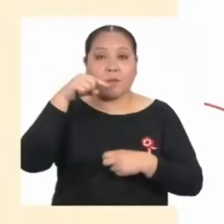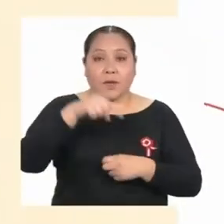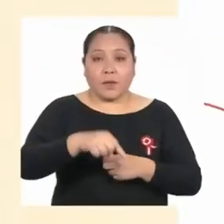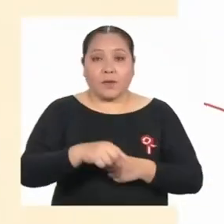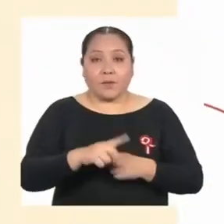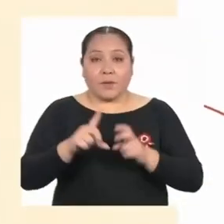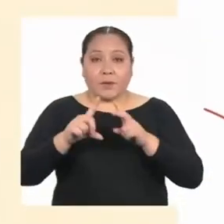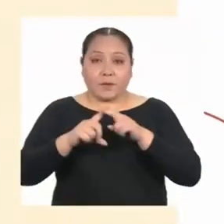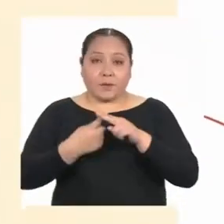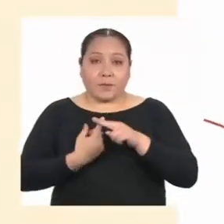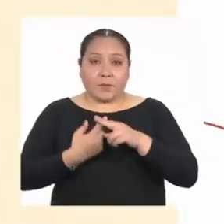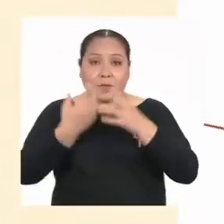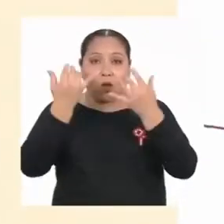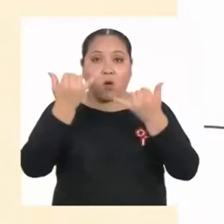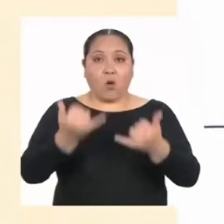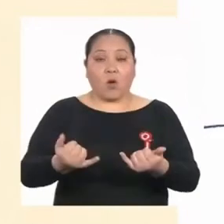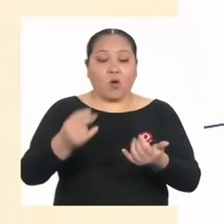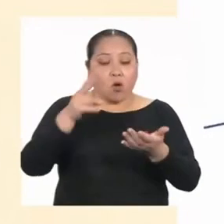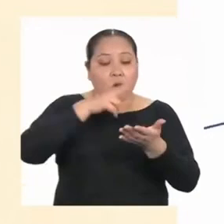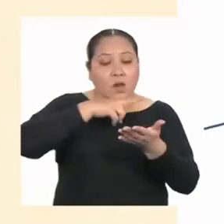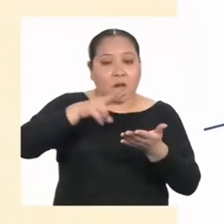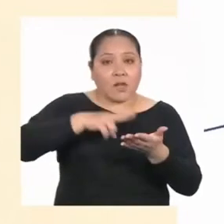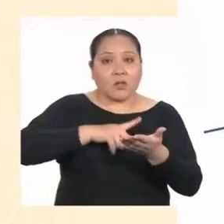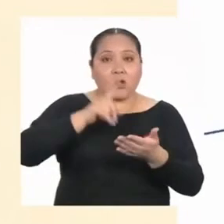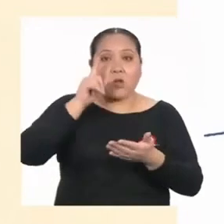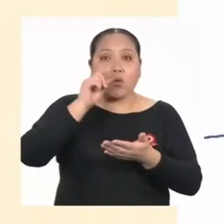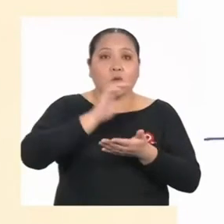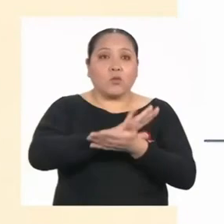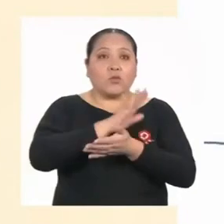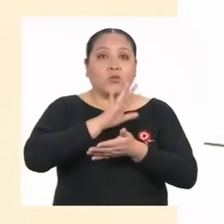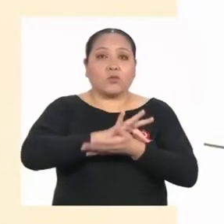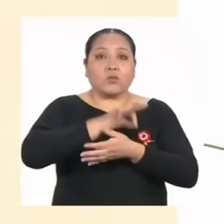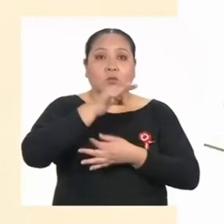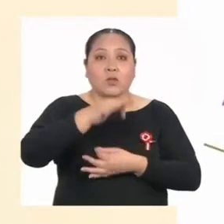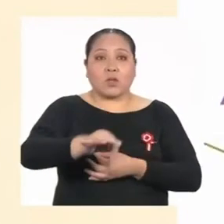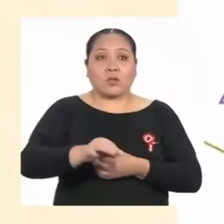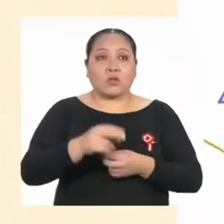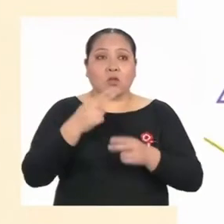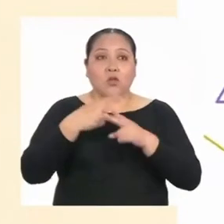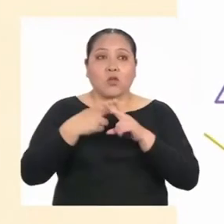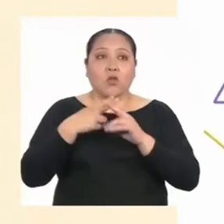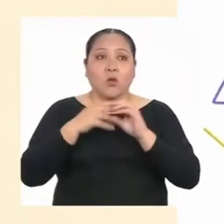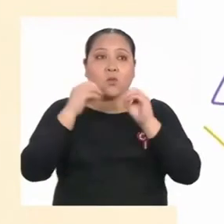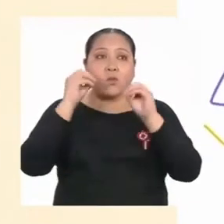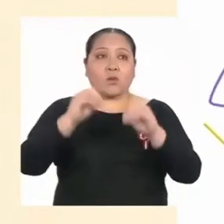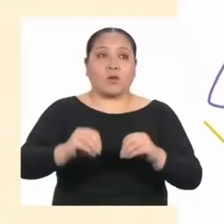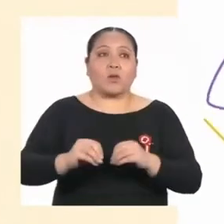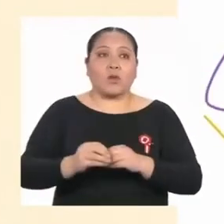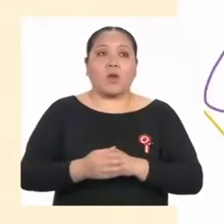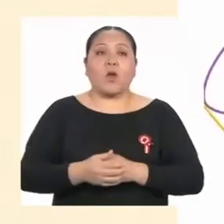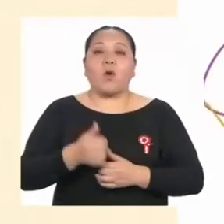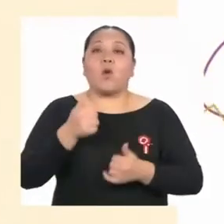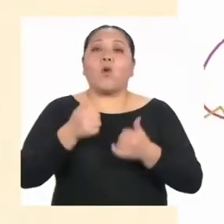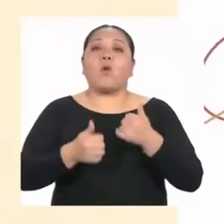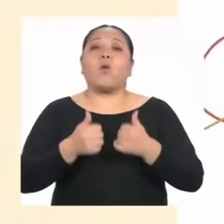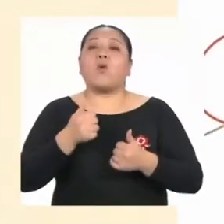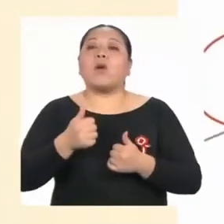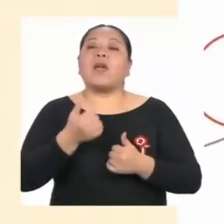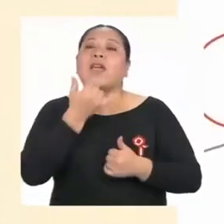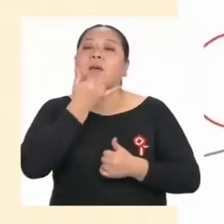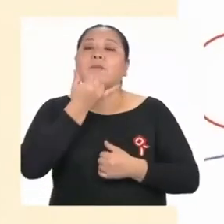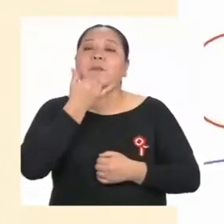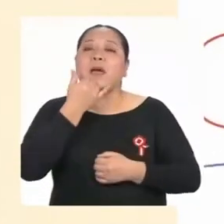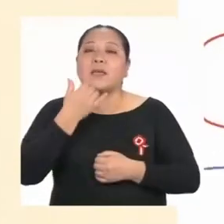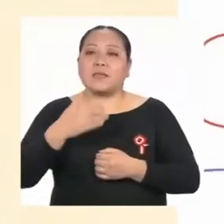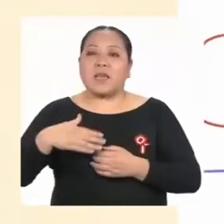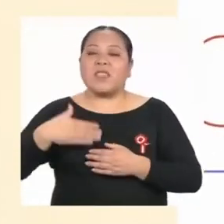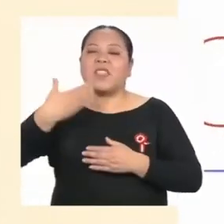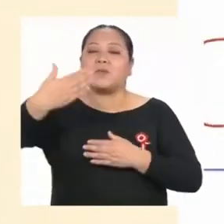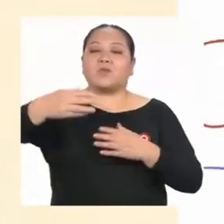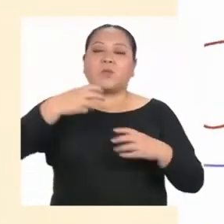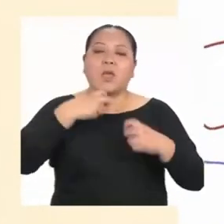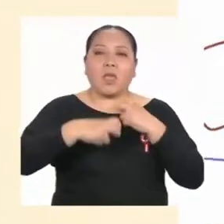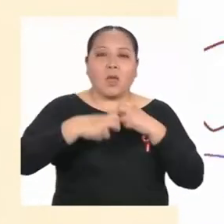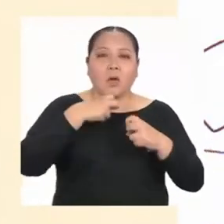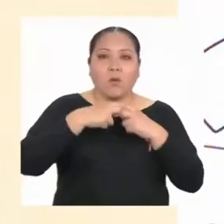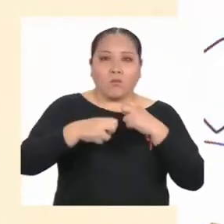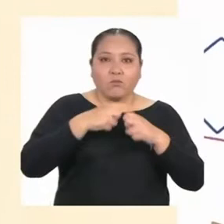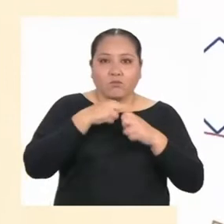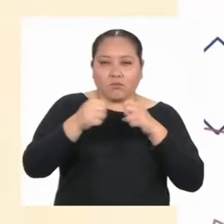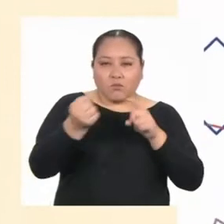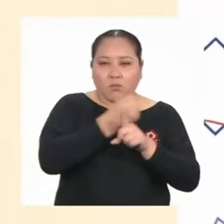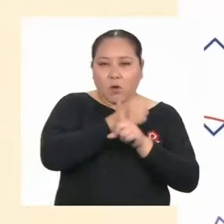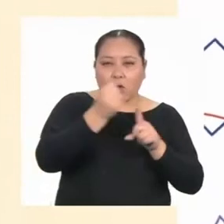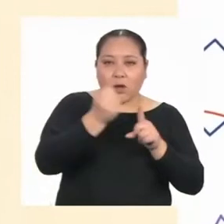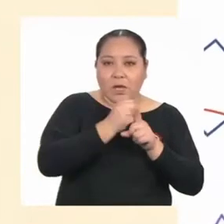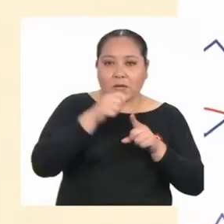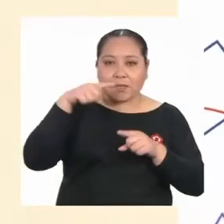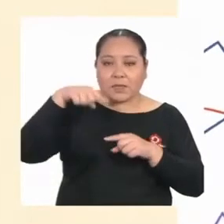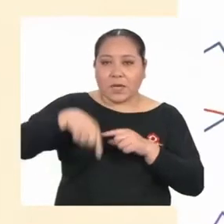vamos a empezar hoy con la lectura de un texto llamado Causas de la violencia en el fútbol peruano.